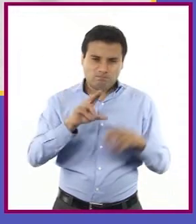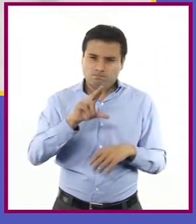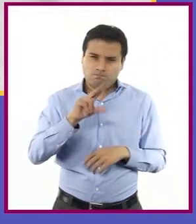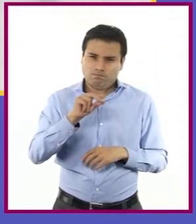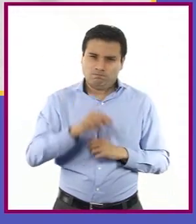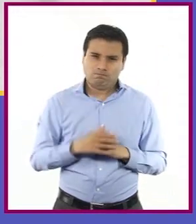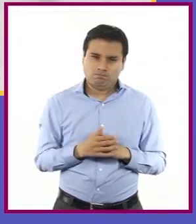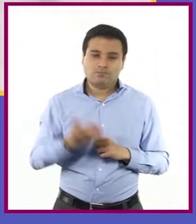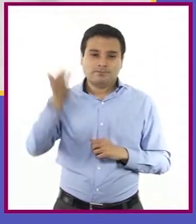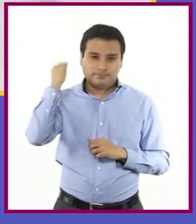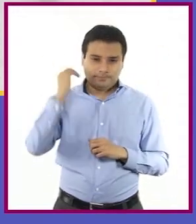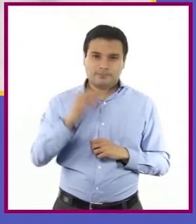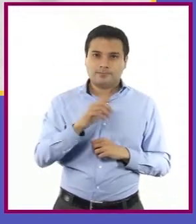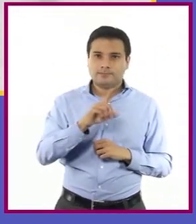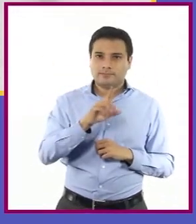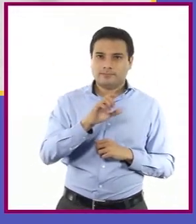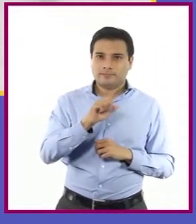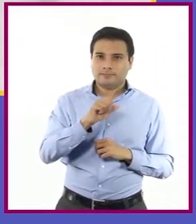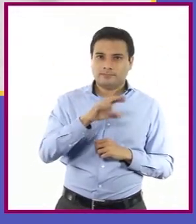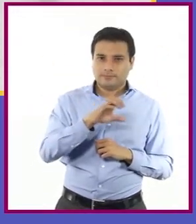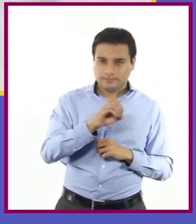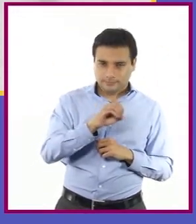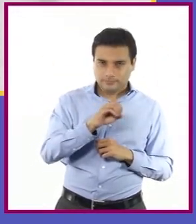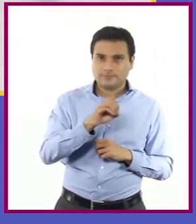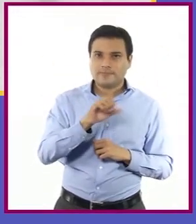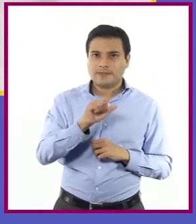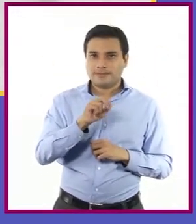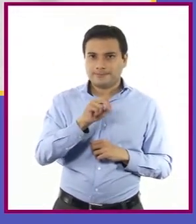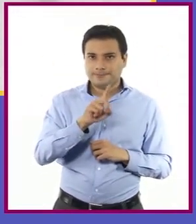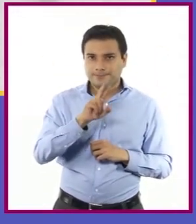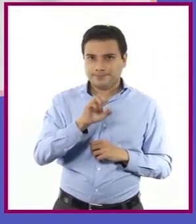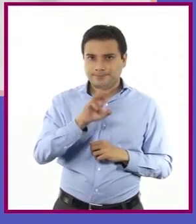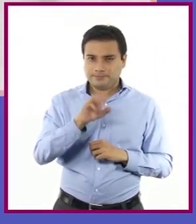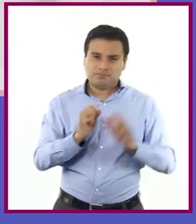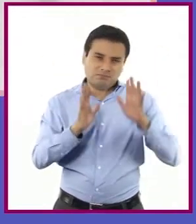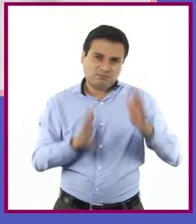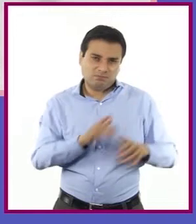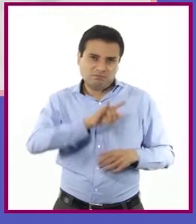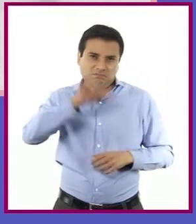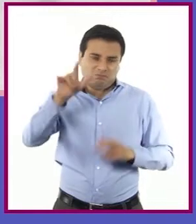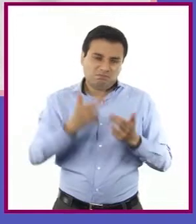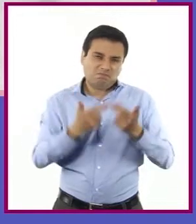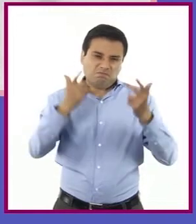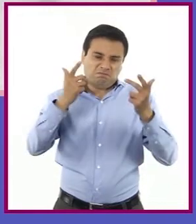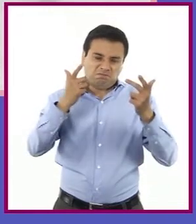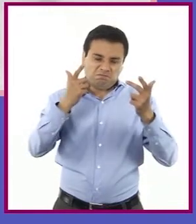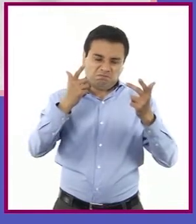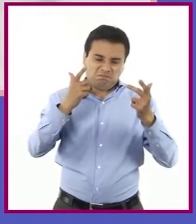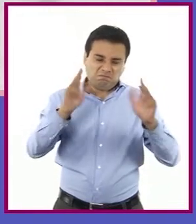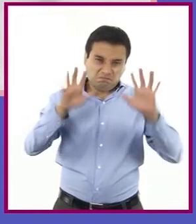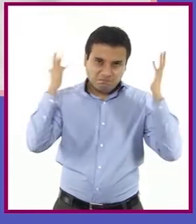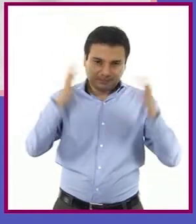establecido por Leland Andrews, unos meses antes con el mismo trayecto. El ejemplo del